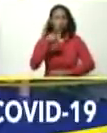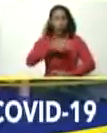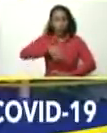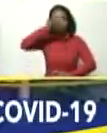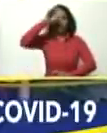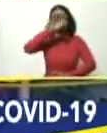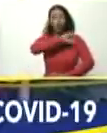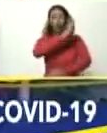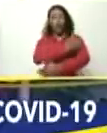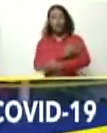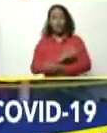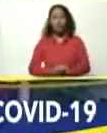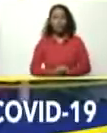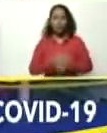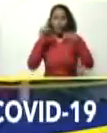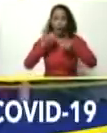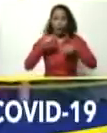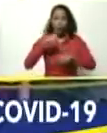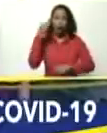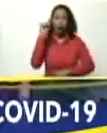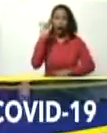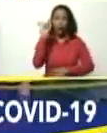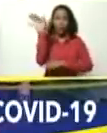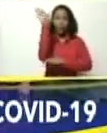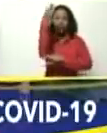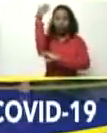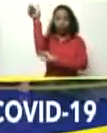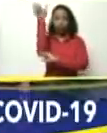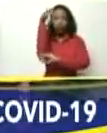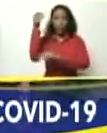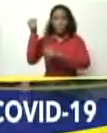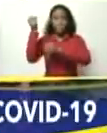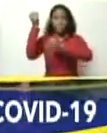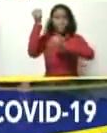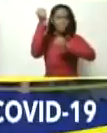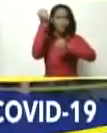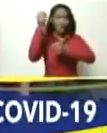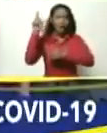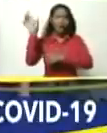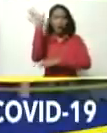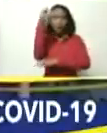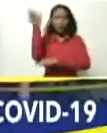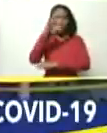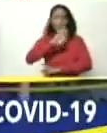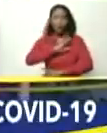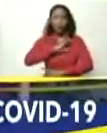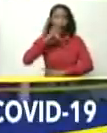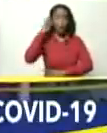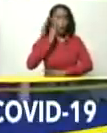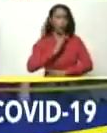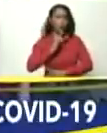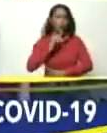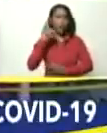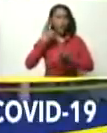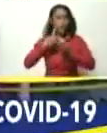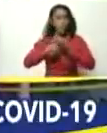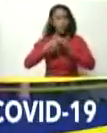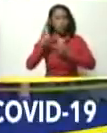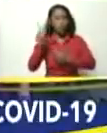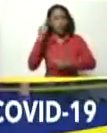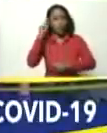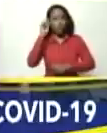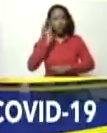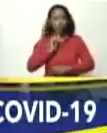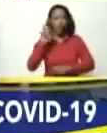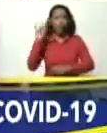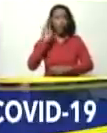tu fuerza. Aquí llevamos tu bandera, la bandera de Bolívar, la bandera de Manuela. Bueno, 27,